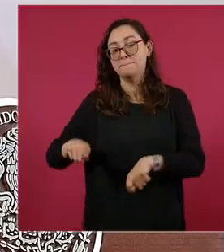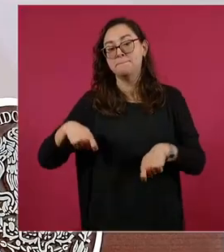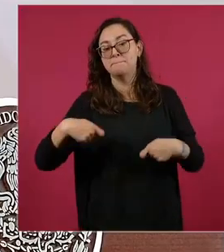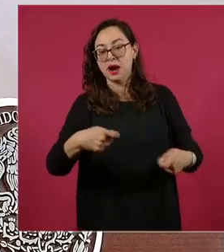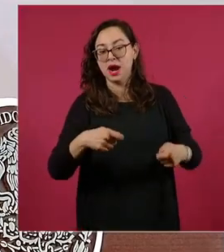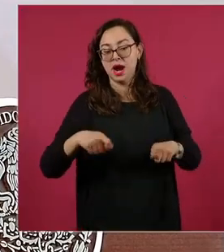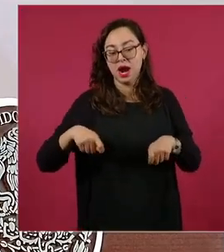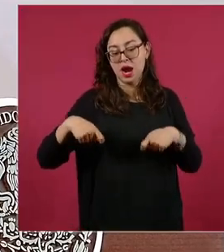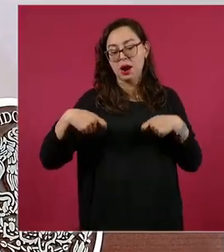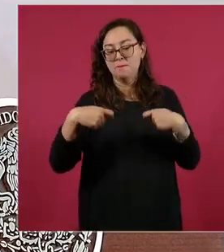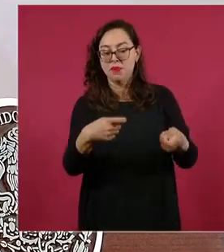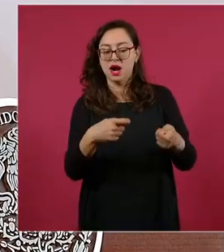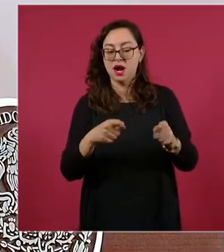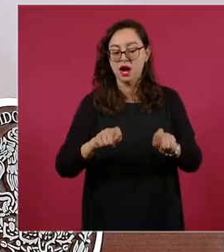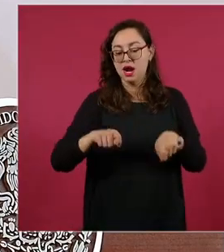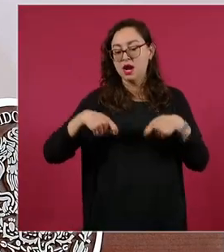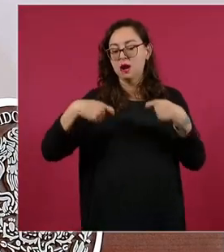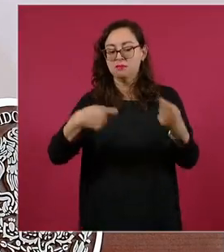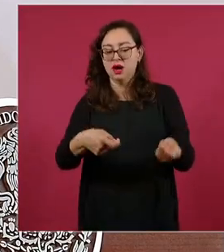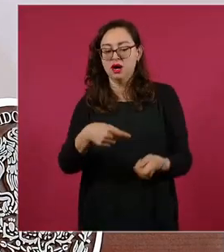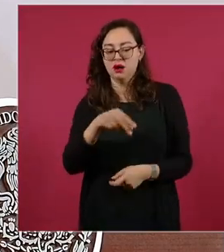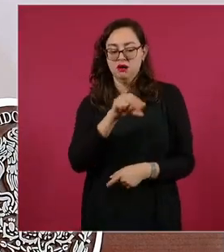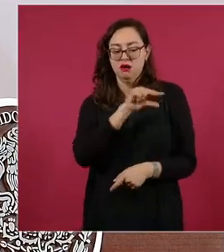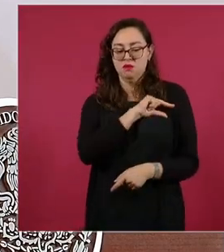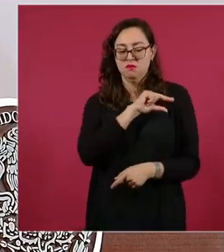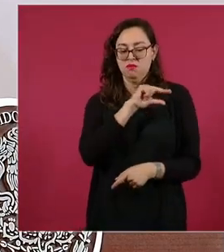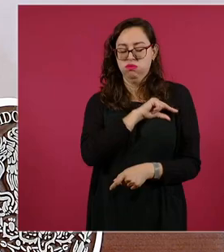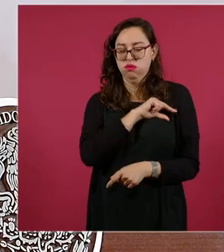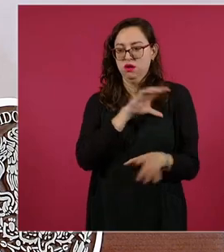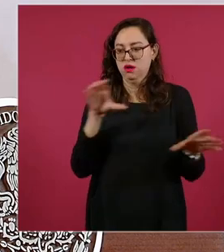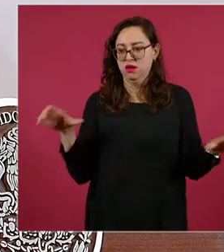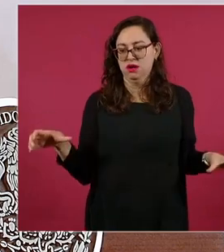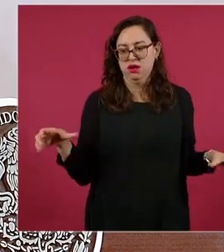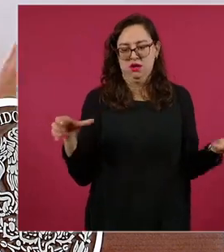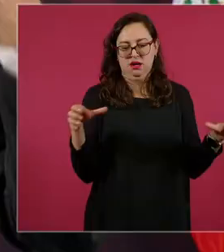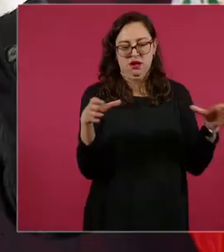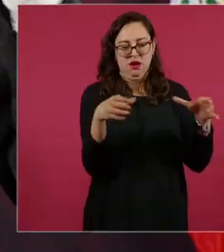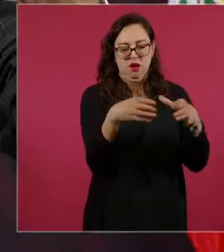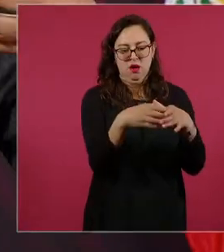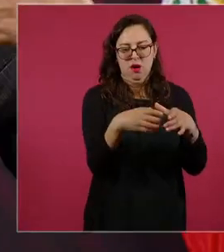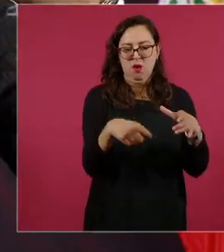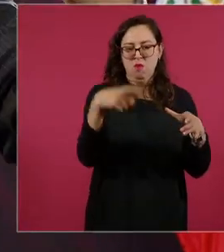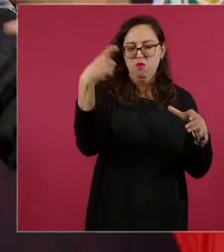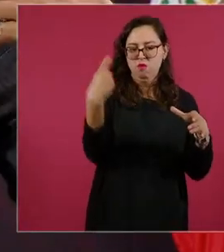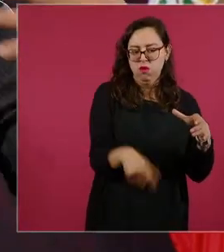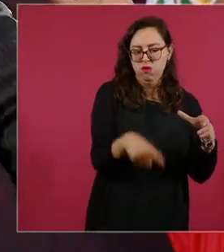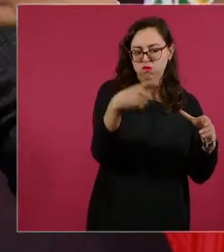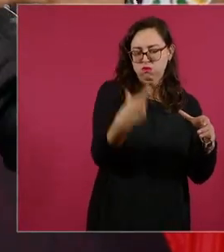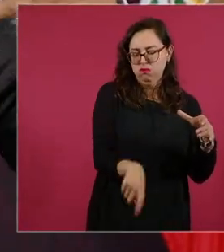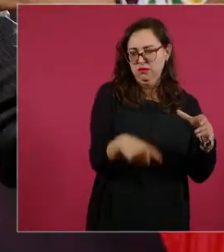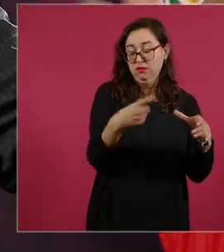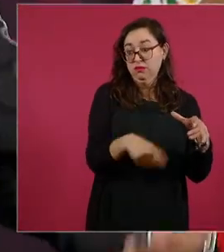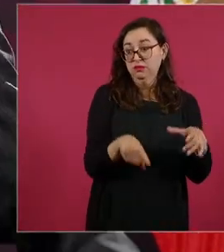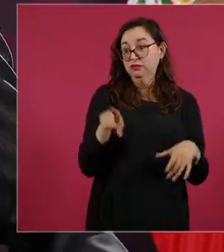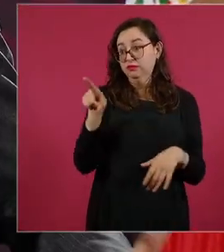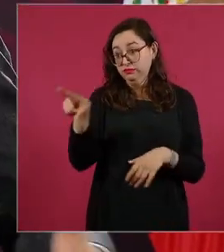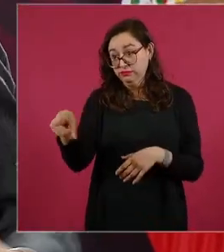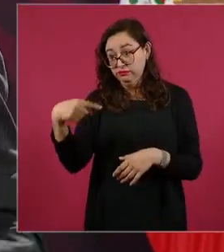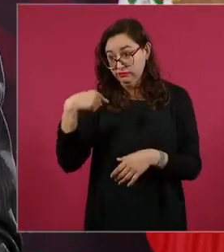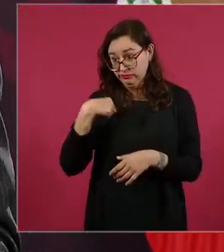y crear un grupo compacto una nueva oligarquía como tú vas a votar conmigo me vas a ayudar